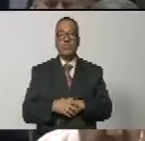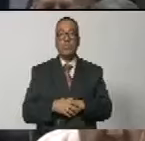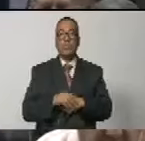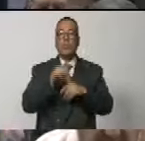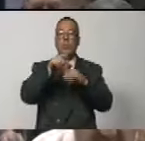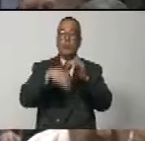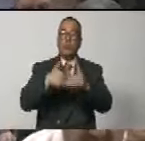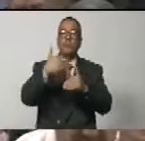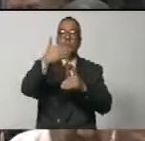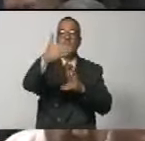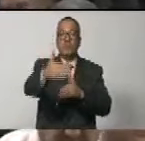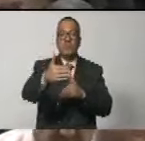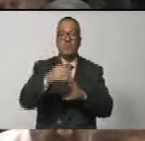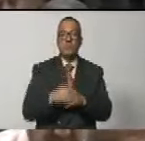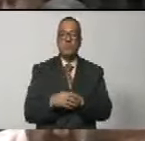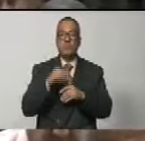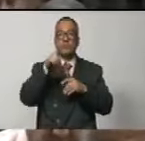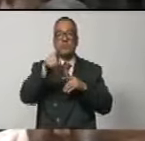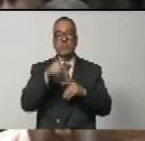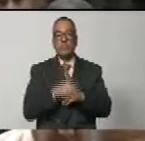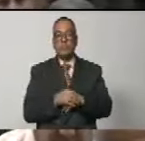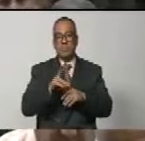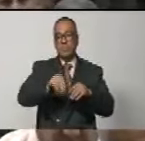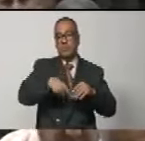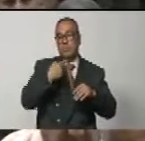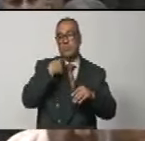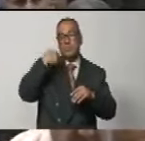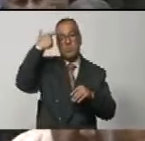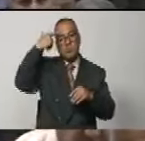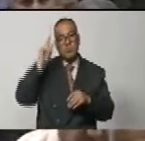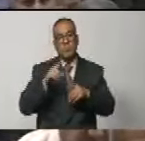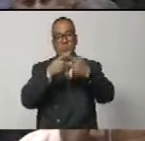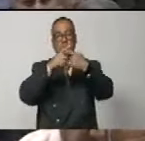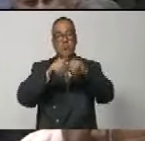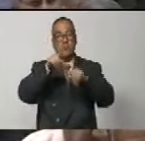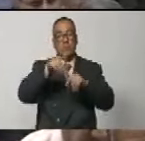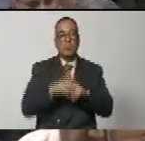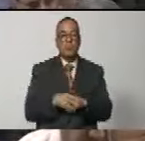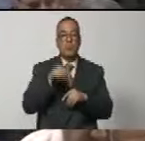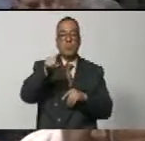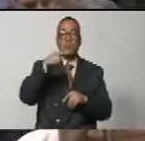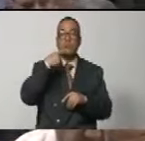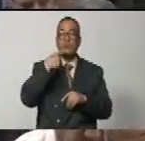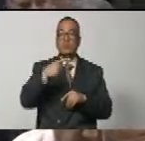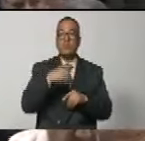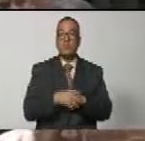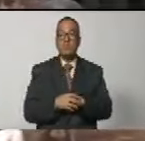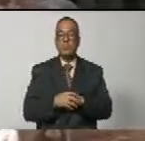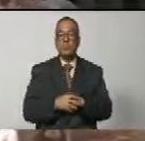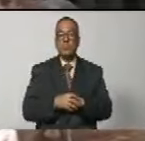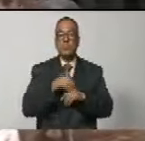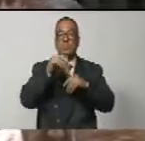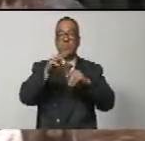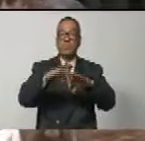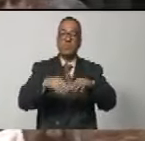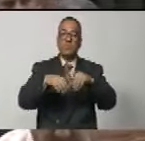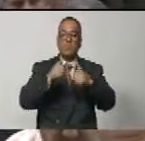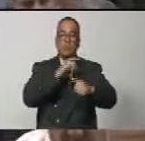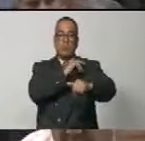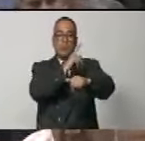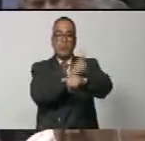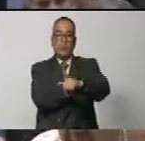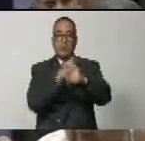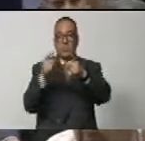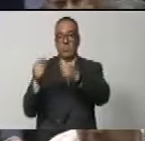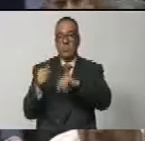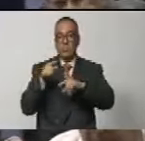Y más allá de lo frío que pudiese parecer el número, esto indica que estamos rescatando el poder